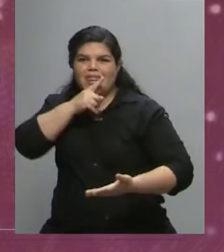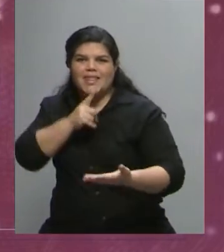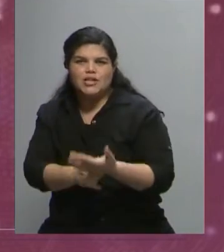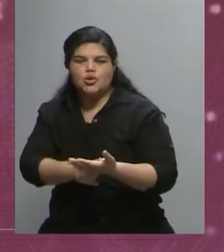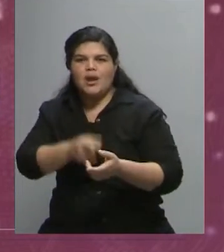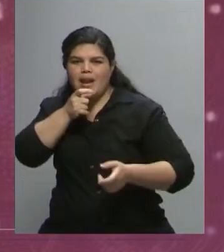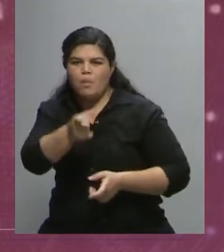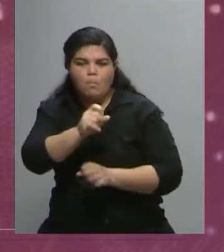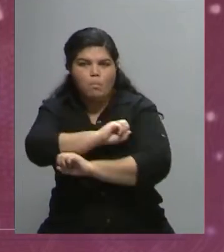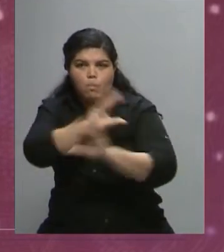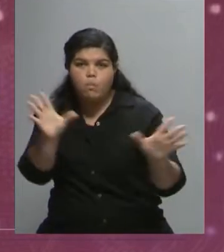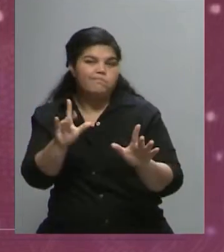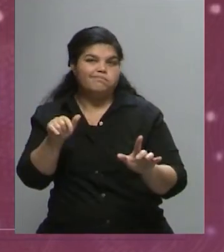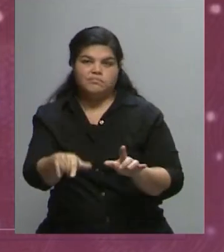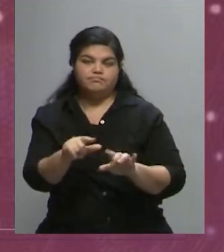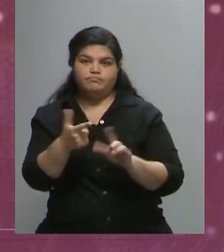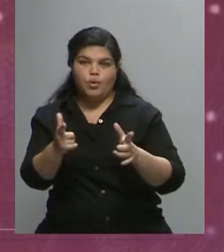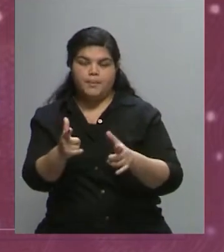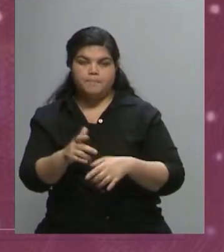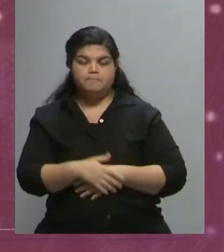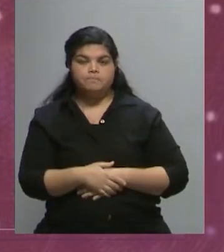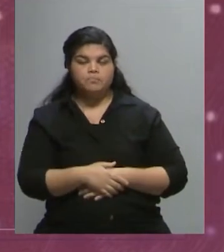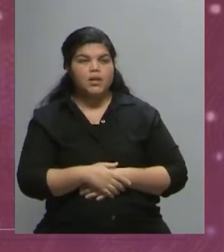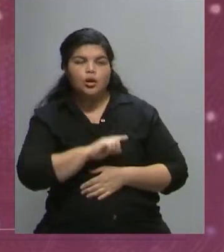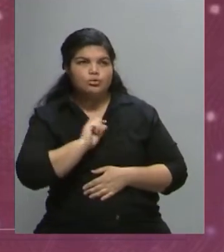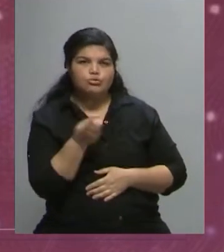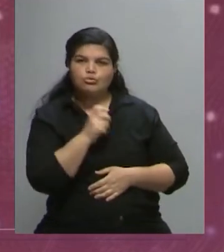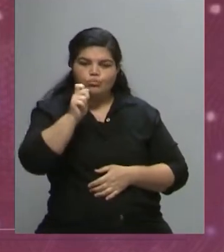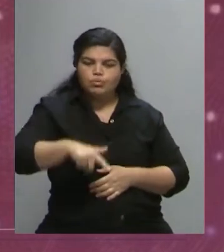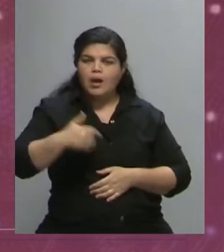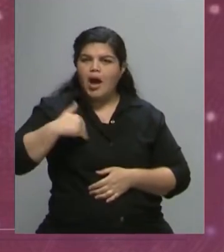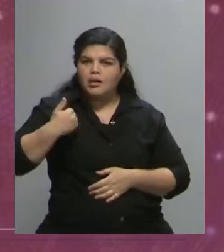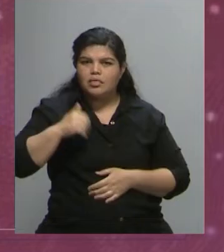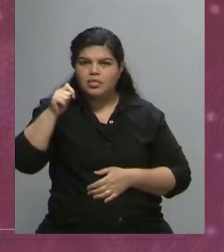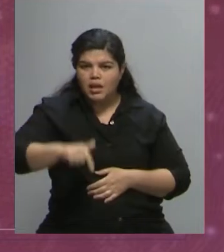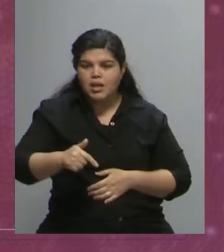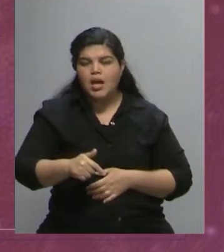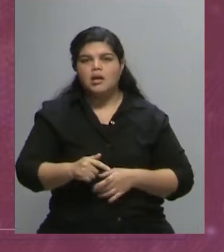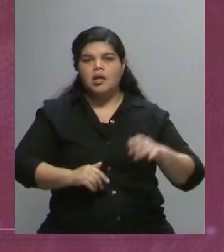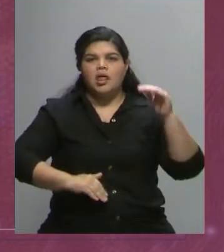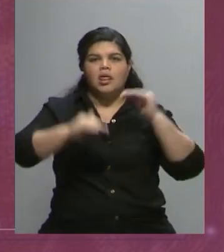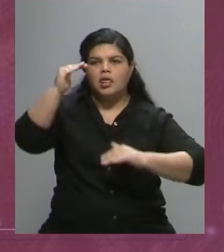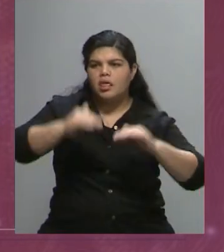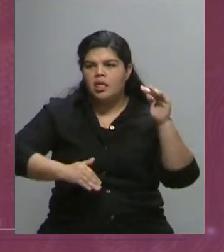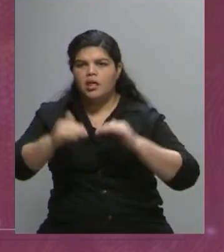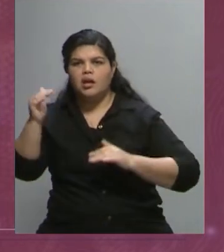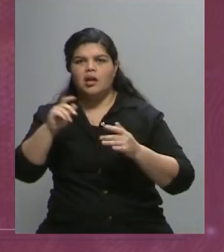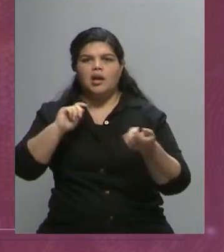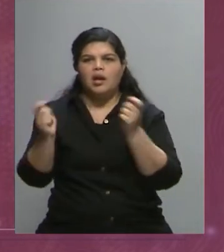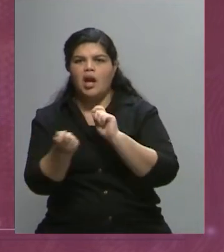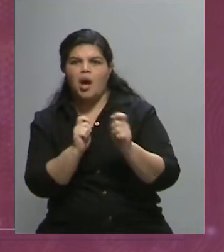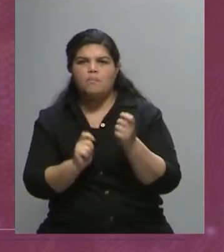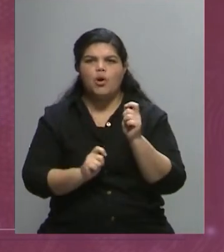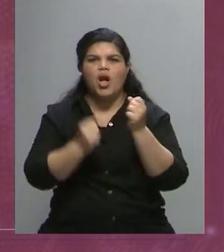nosotros por ahí la realidad la vemos como argentinos y argentinas, pero digo, ni siquiera en otros países donde hay mayor estabilidad en distintas áreas, tampoco significa que haya un